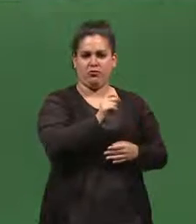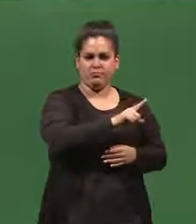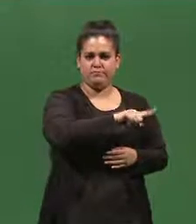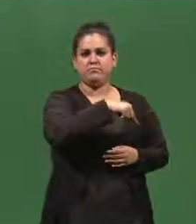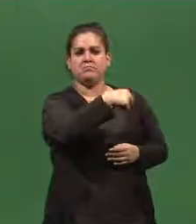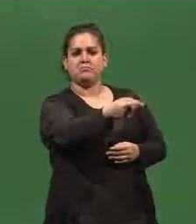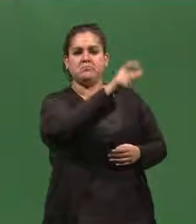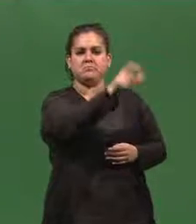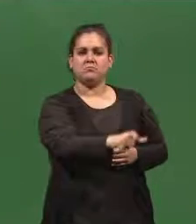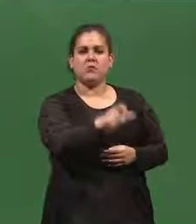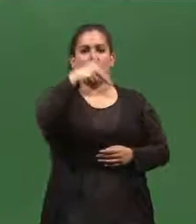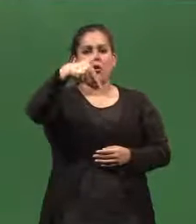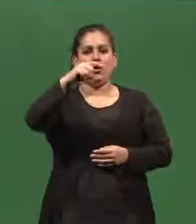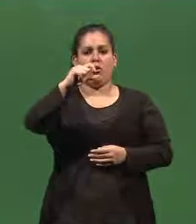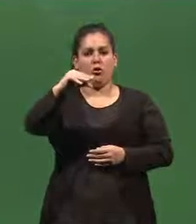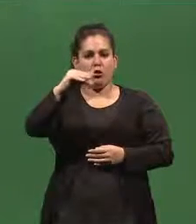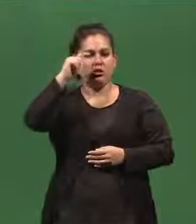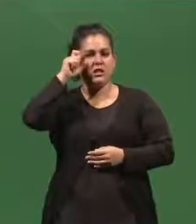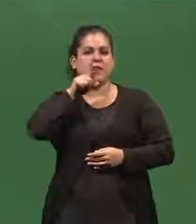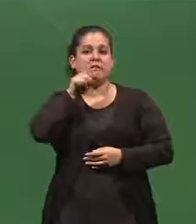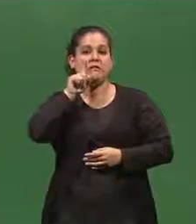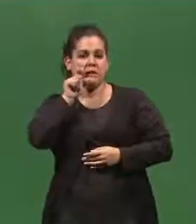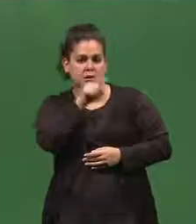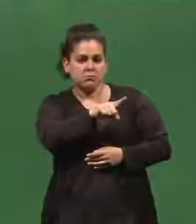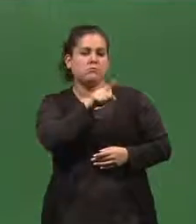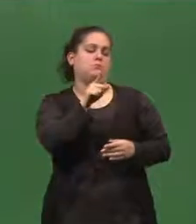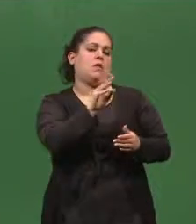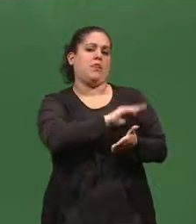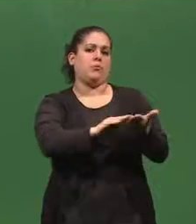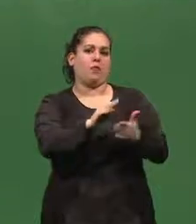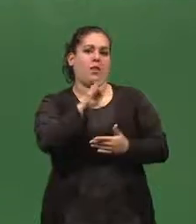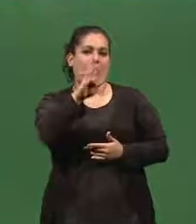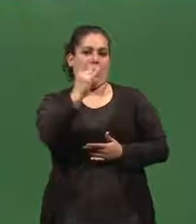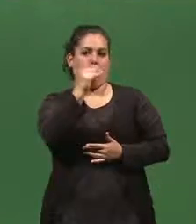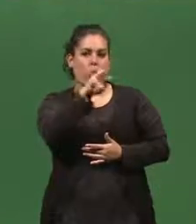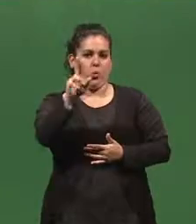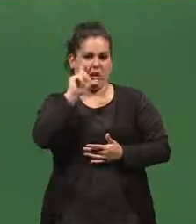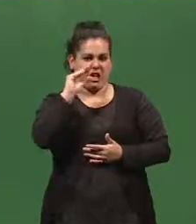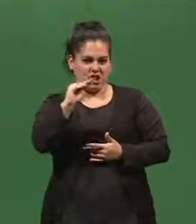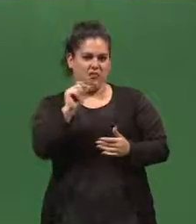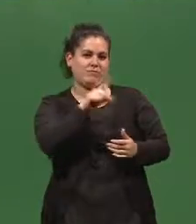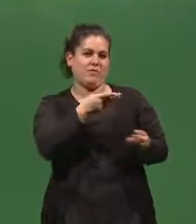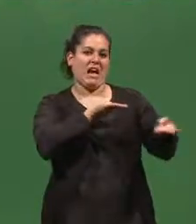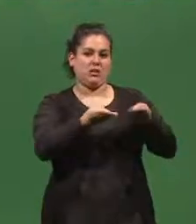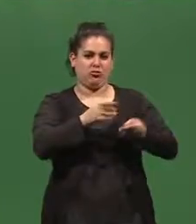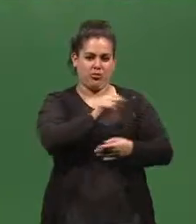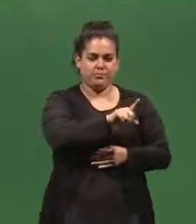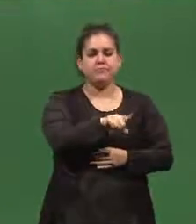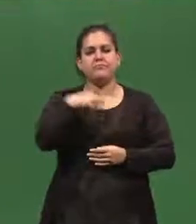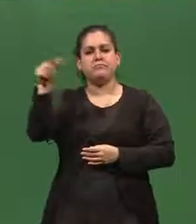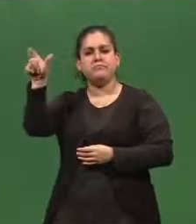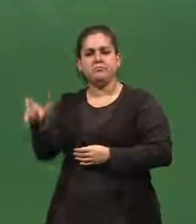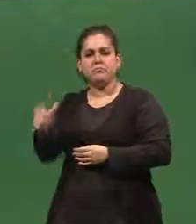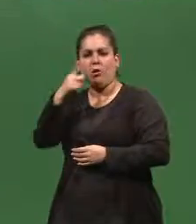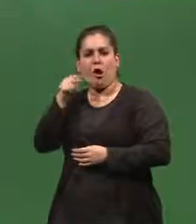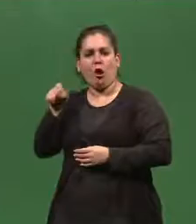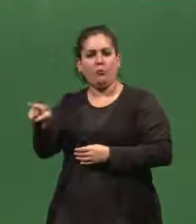El asesor Pablo Nochetti, él es el asesor de la diputada Patricia Bullrich. Bienvenido. Gracias. Bueno, y él es